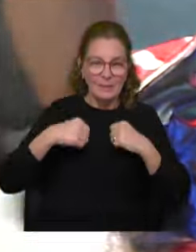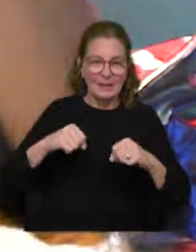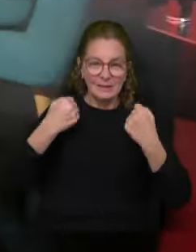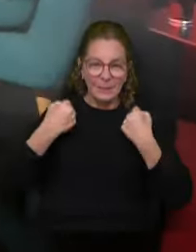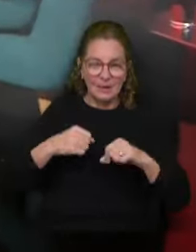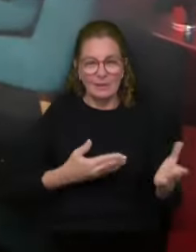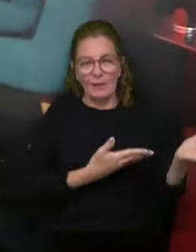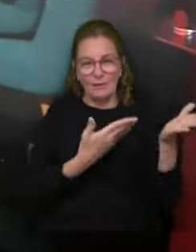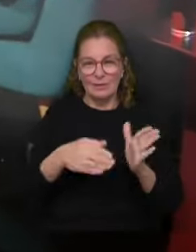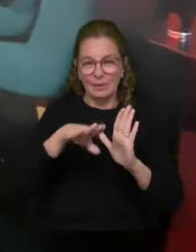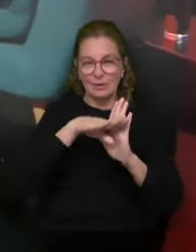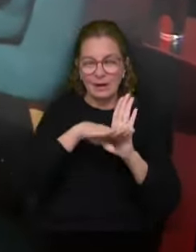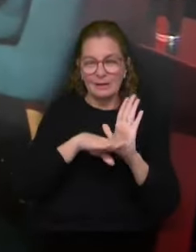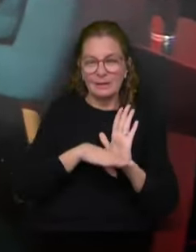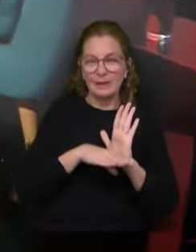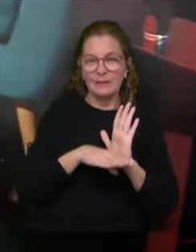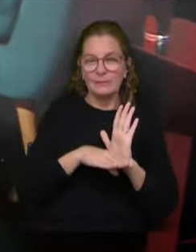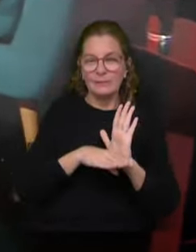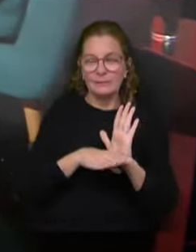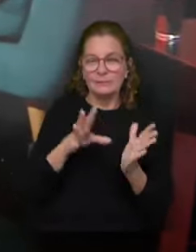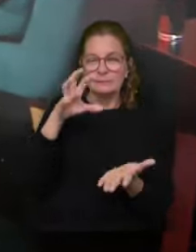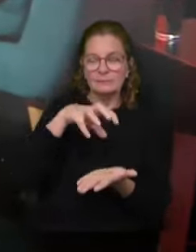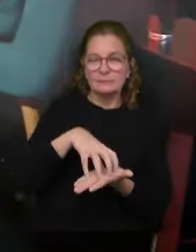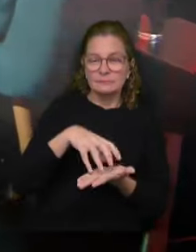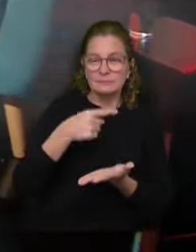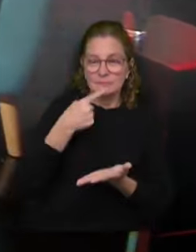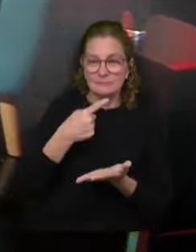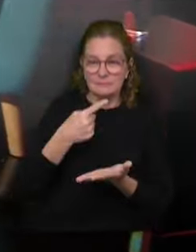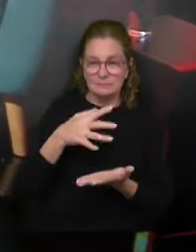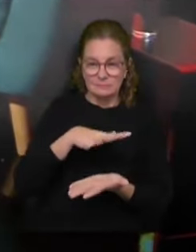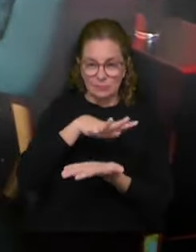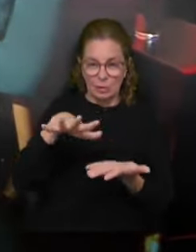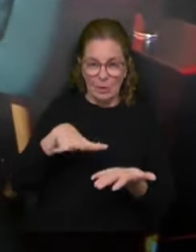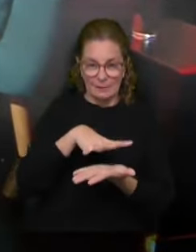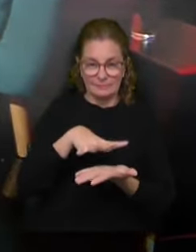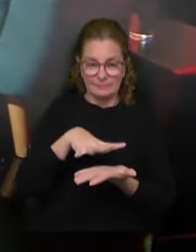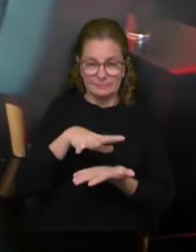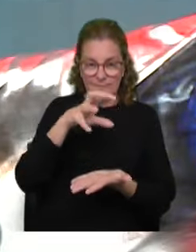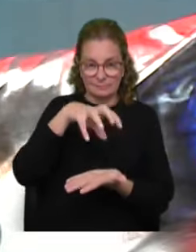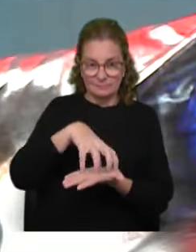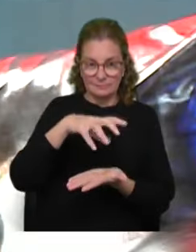invitados, de armar una lista de. Porque el lugar te pone en un lugar. Claro.